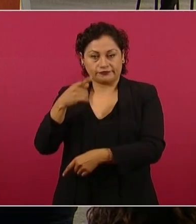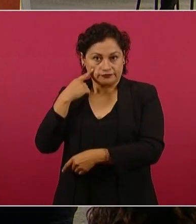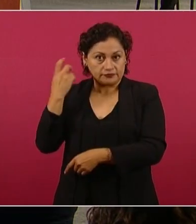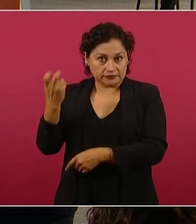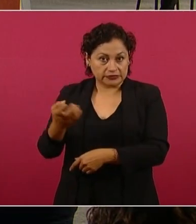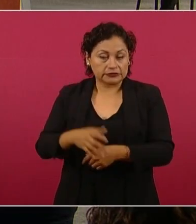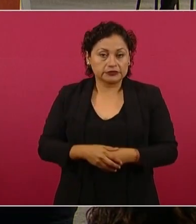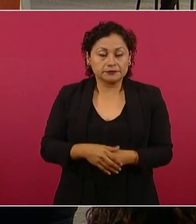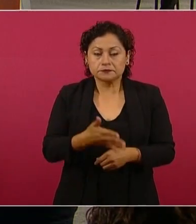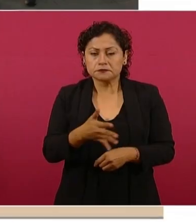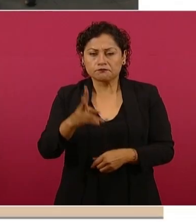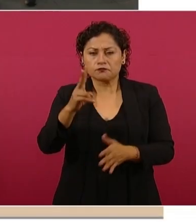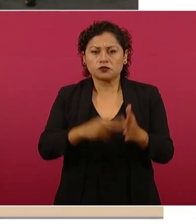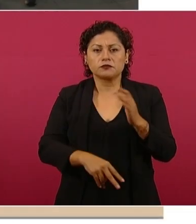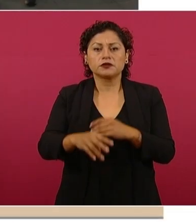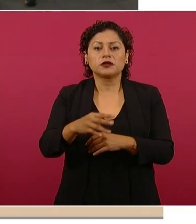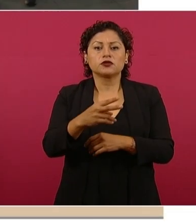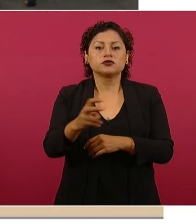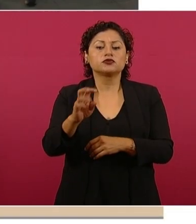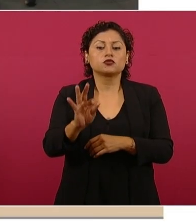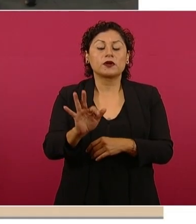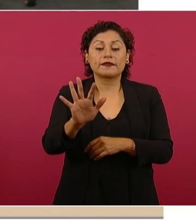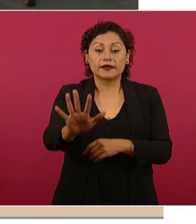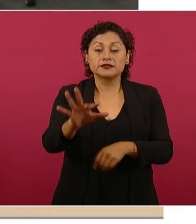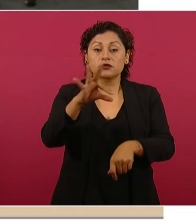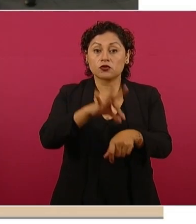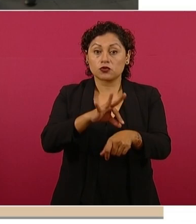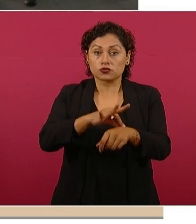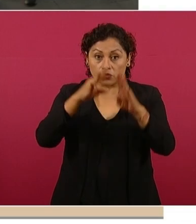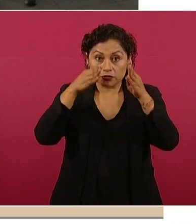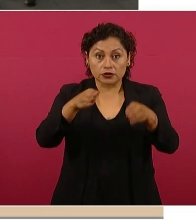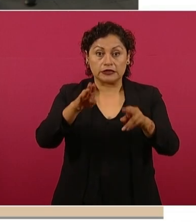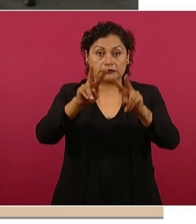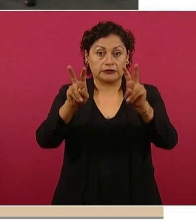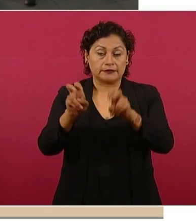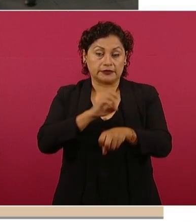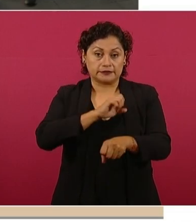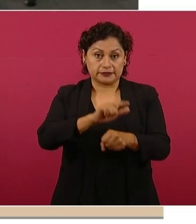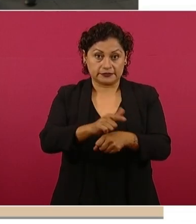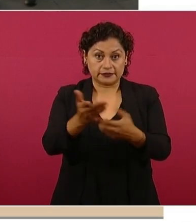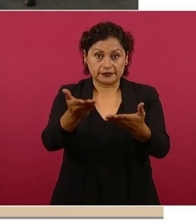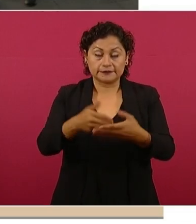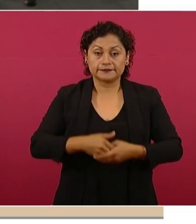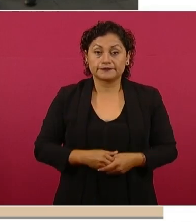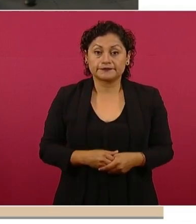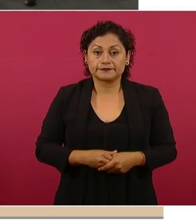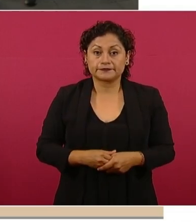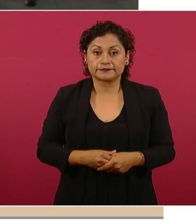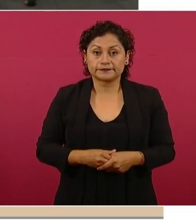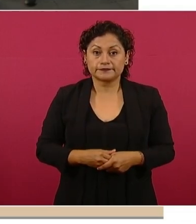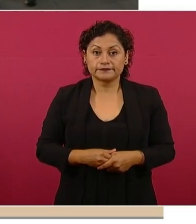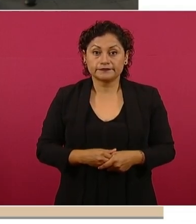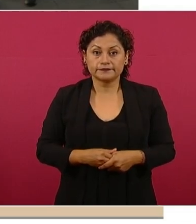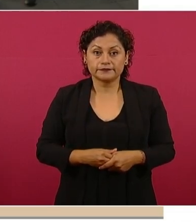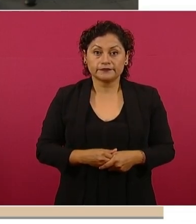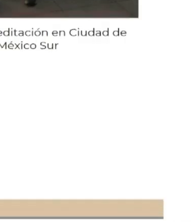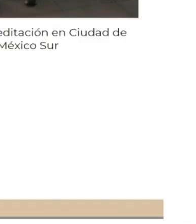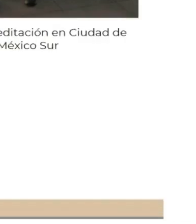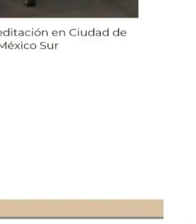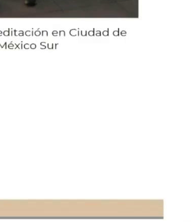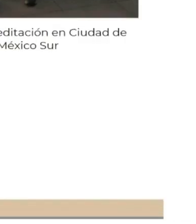Son 2,245 médicos especialistas que se agregaron a través del INSABI y que son de